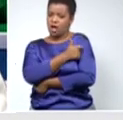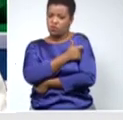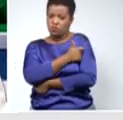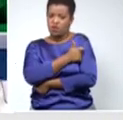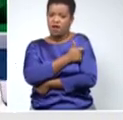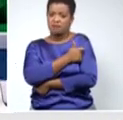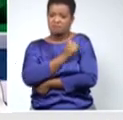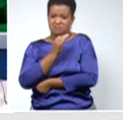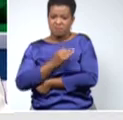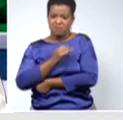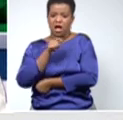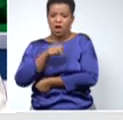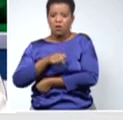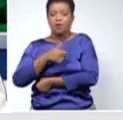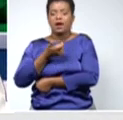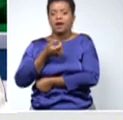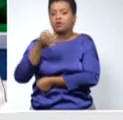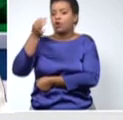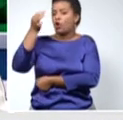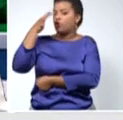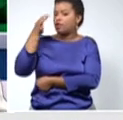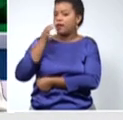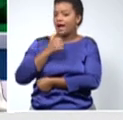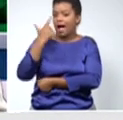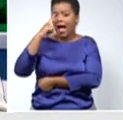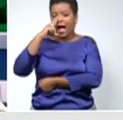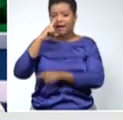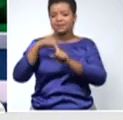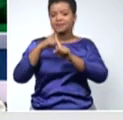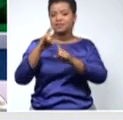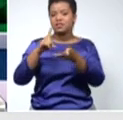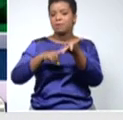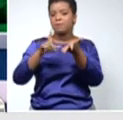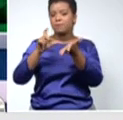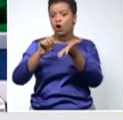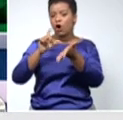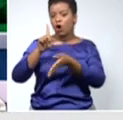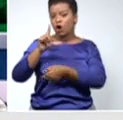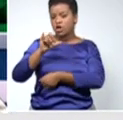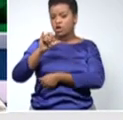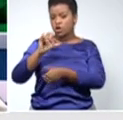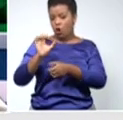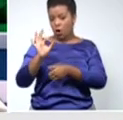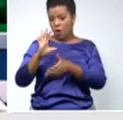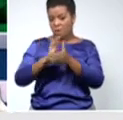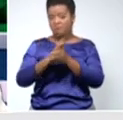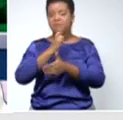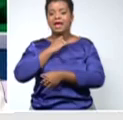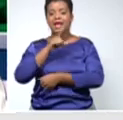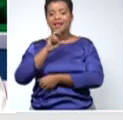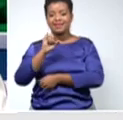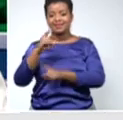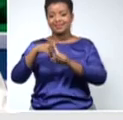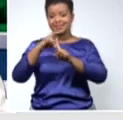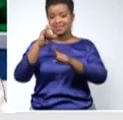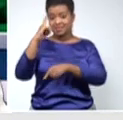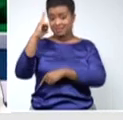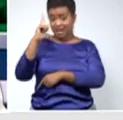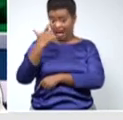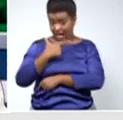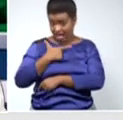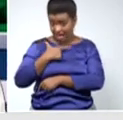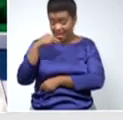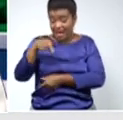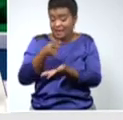oral, la de las goticas en la boca, que esta semana es la semana de recuperación. Estamos hablando de